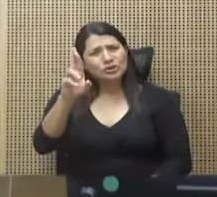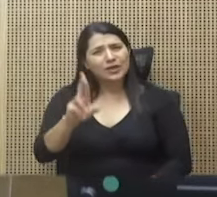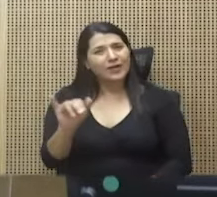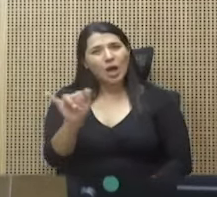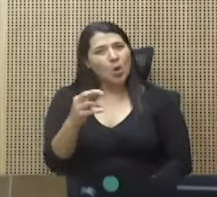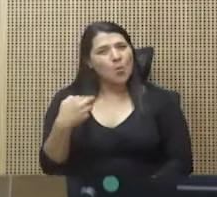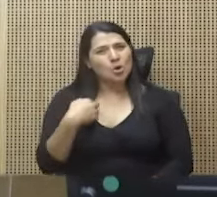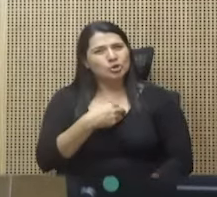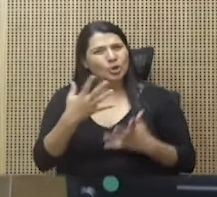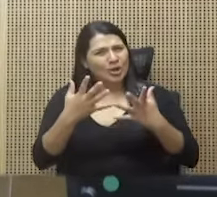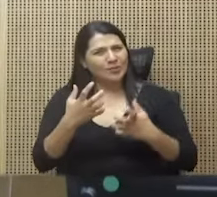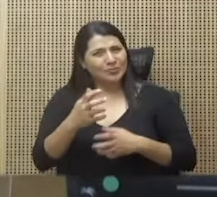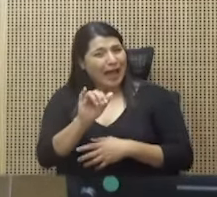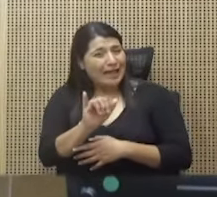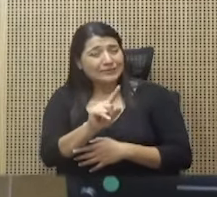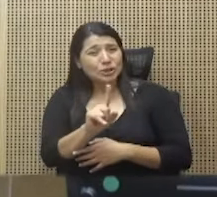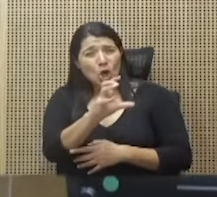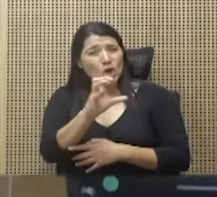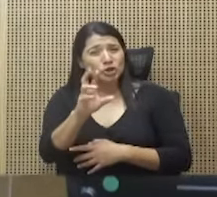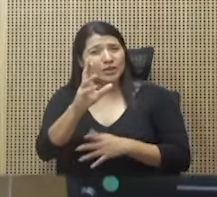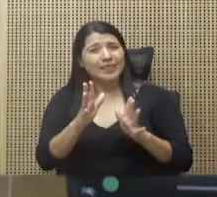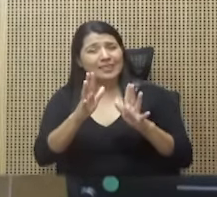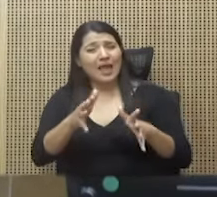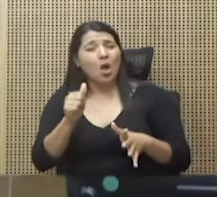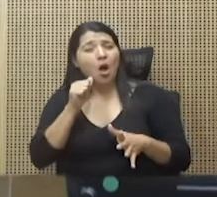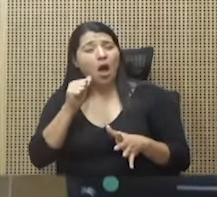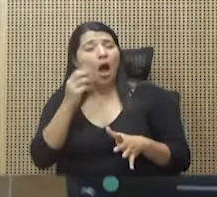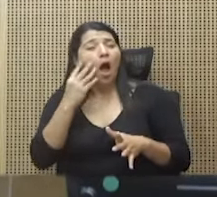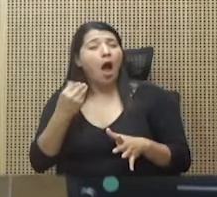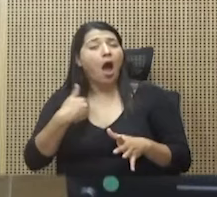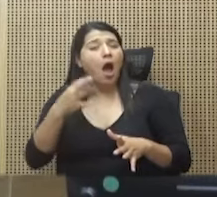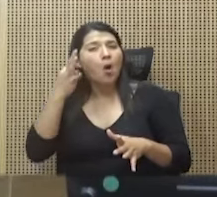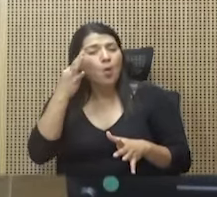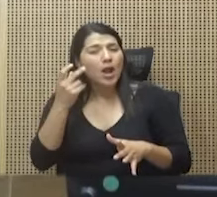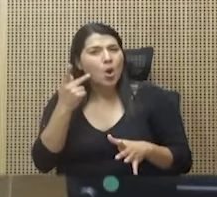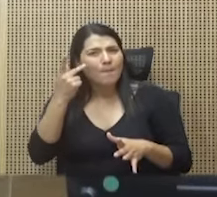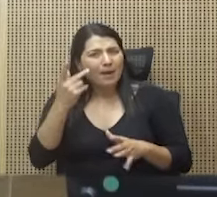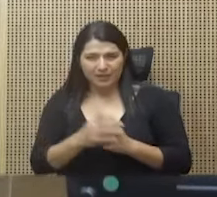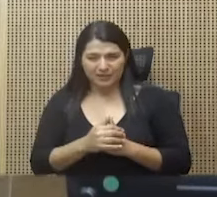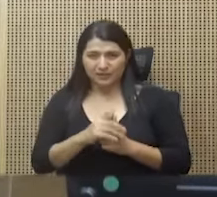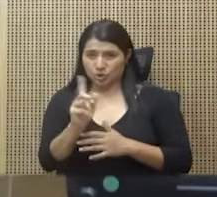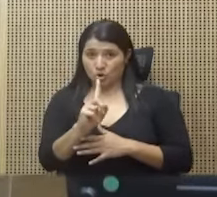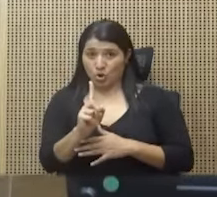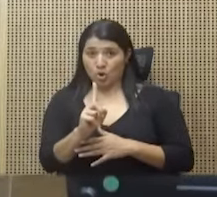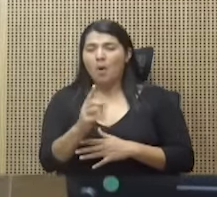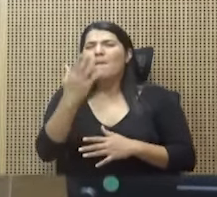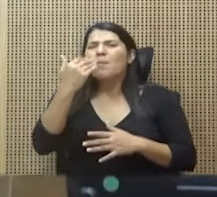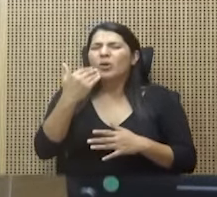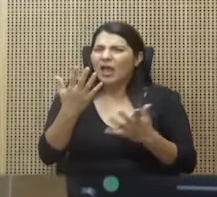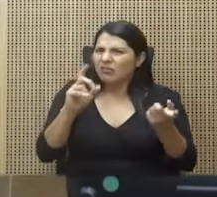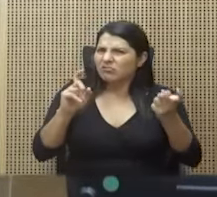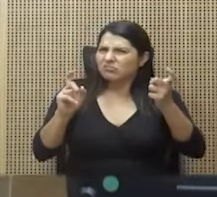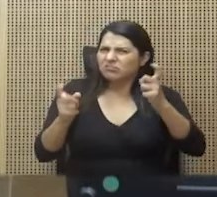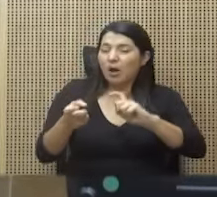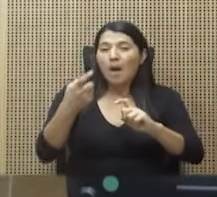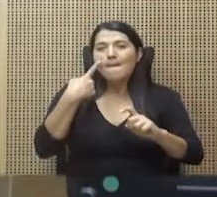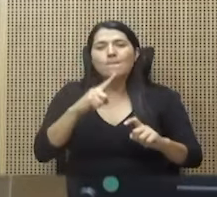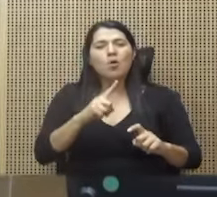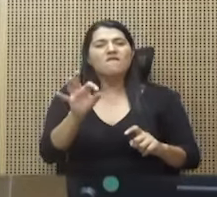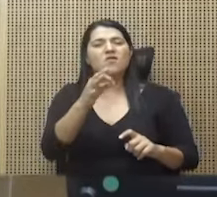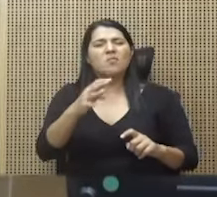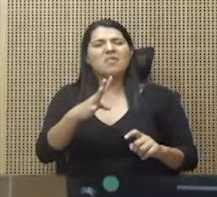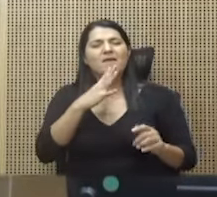nuestros abuelos ni nuestros padres. La tolerancia se pierde por el discurso de odio que usted, señora, trae en el alma. Eso es lo que sucede